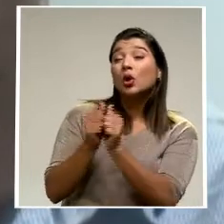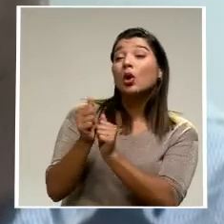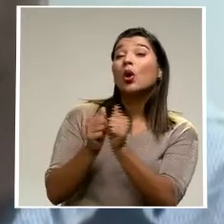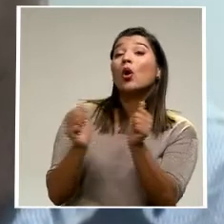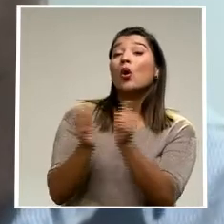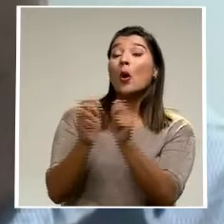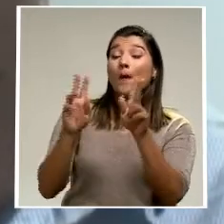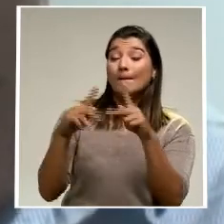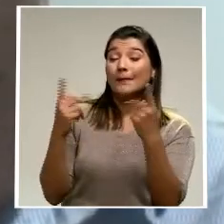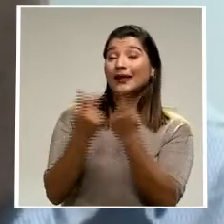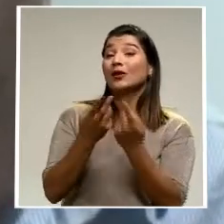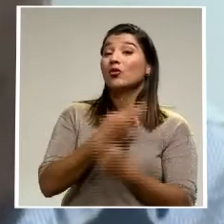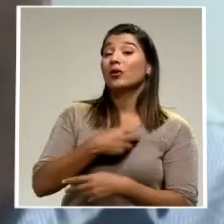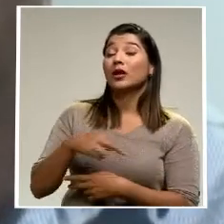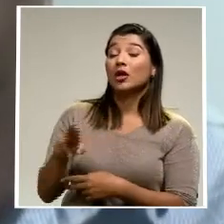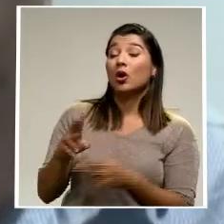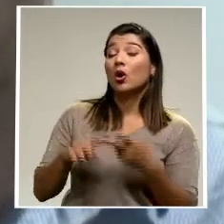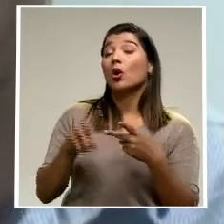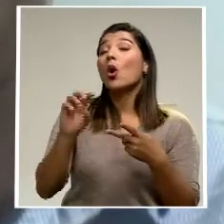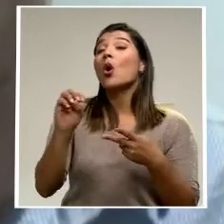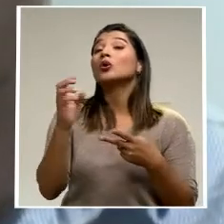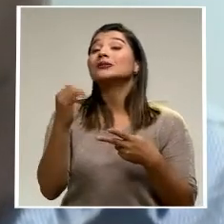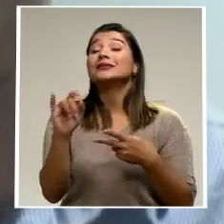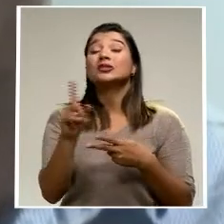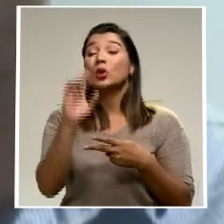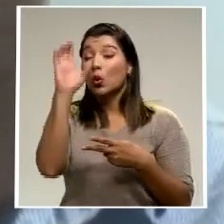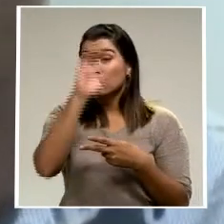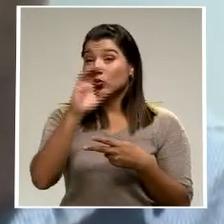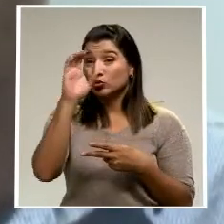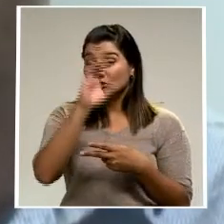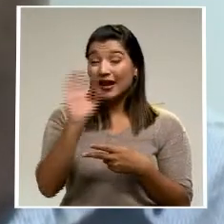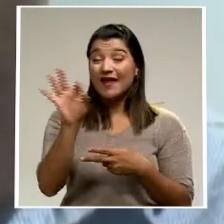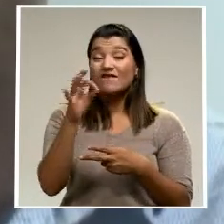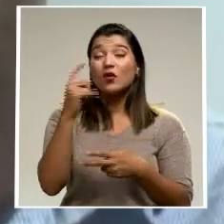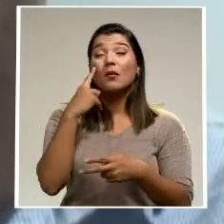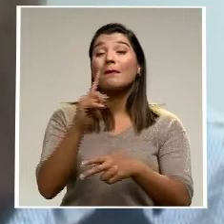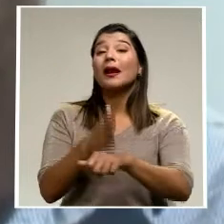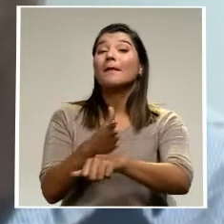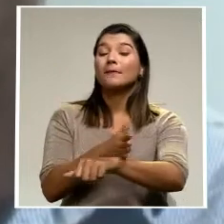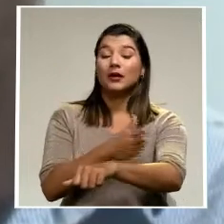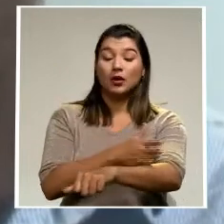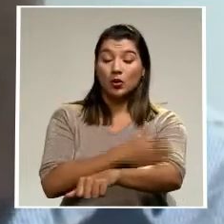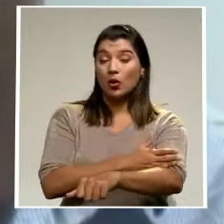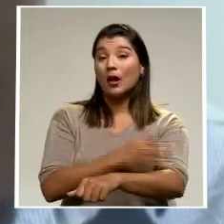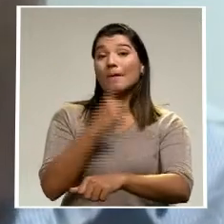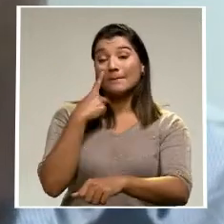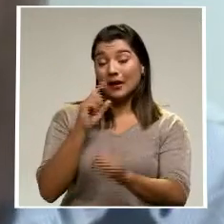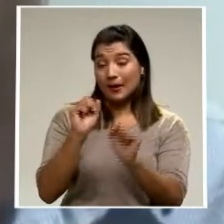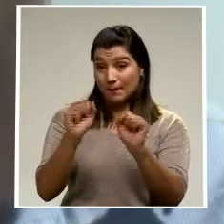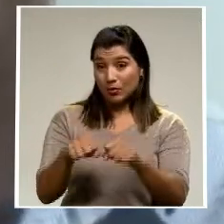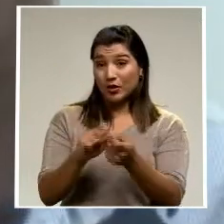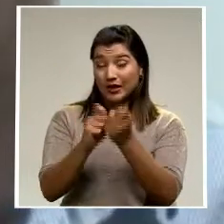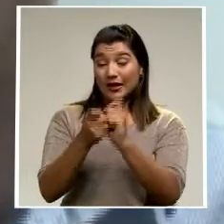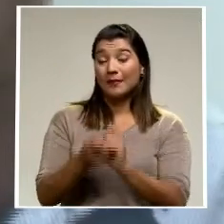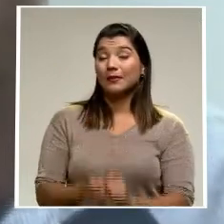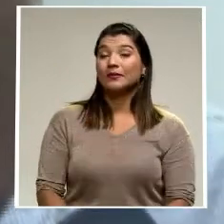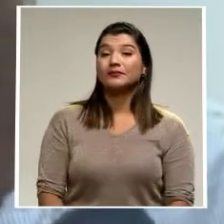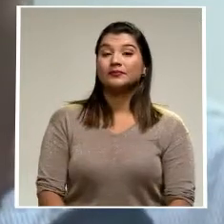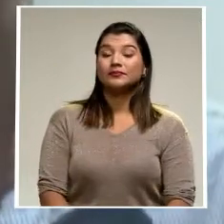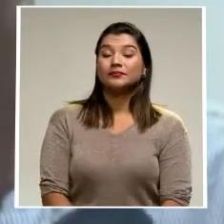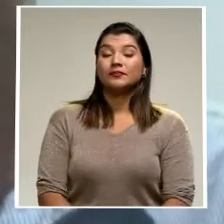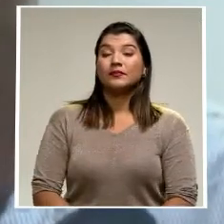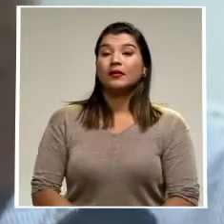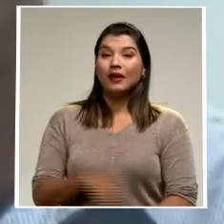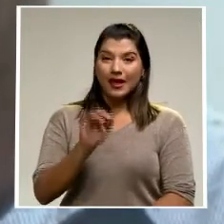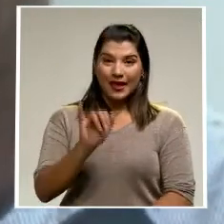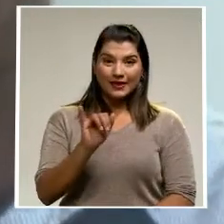alguna manera no han buscado la vía del progresismo como una vía de renovación de sus estructuras.